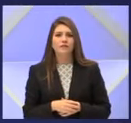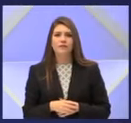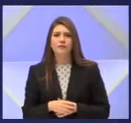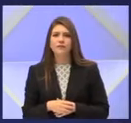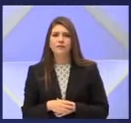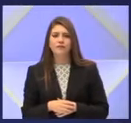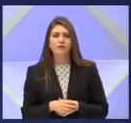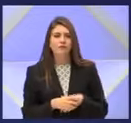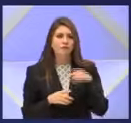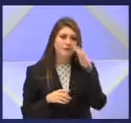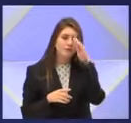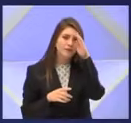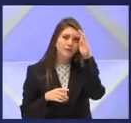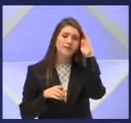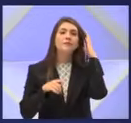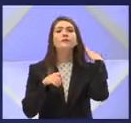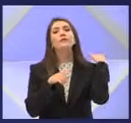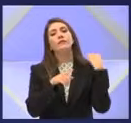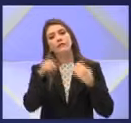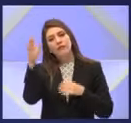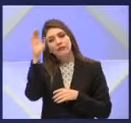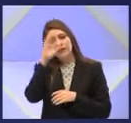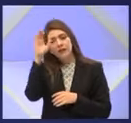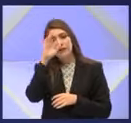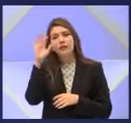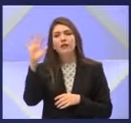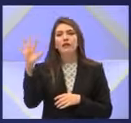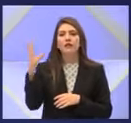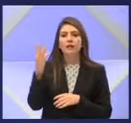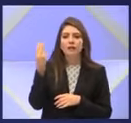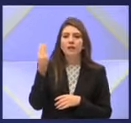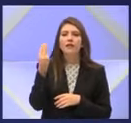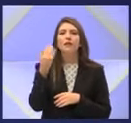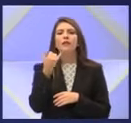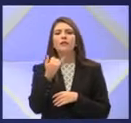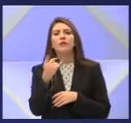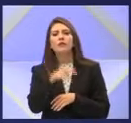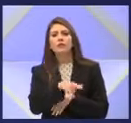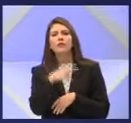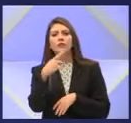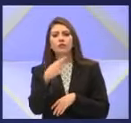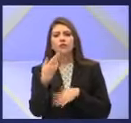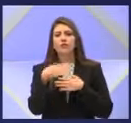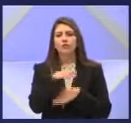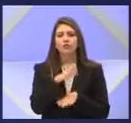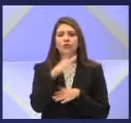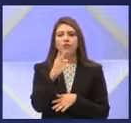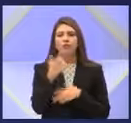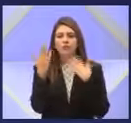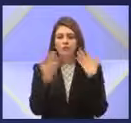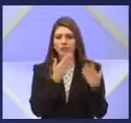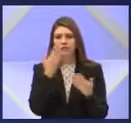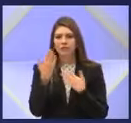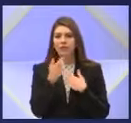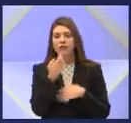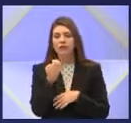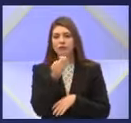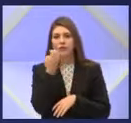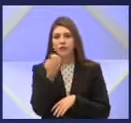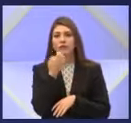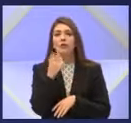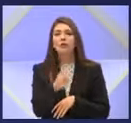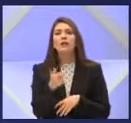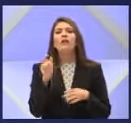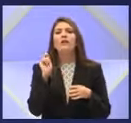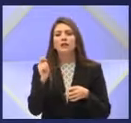la ciencia la tecnología y la parte académica está